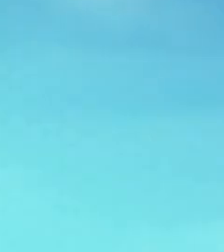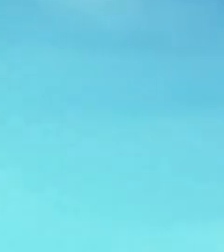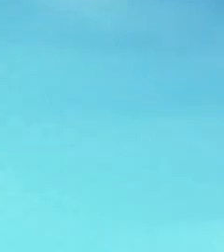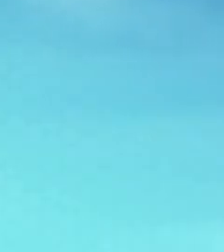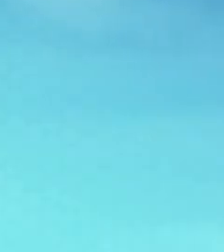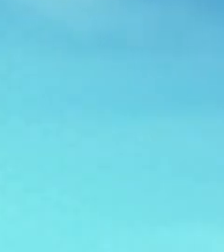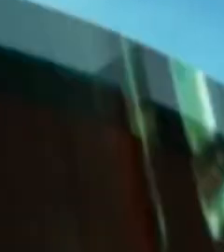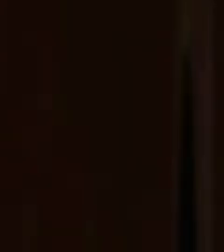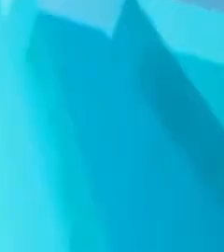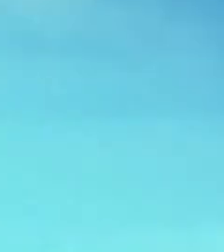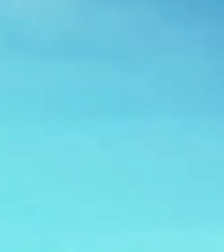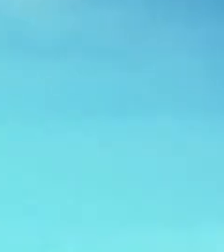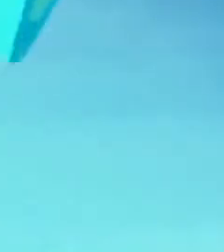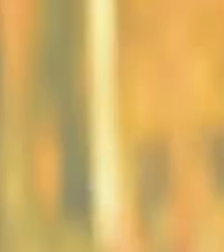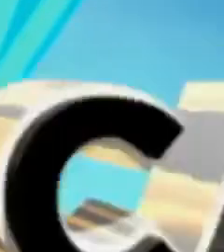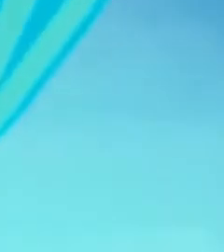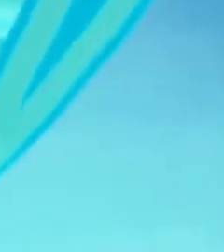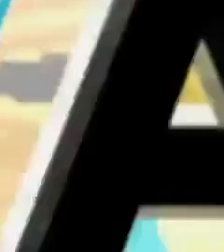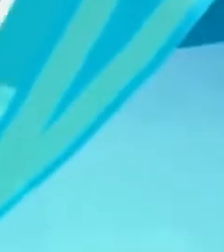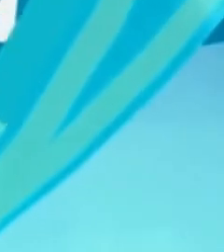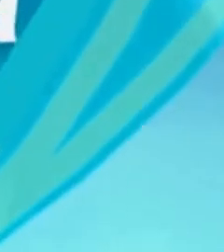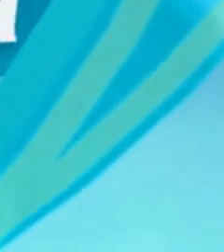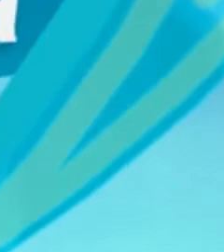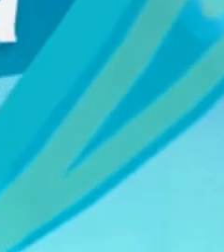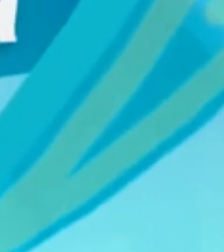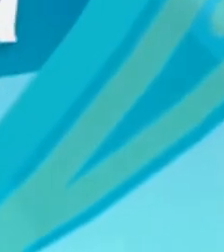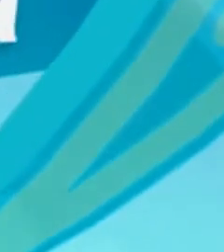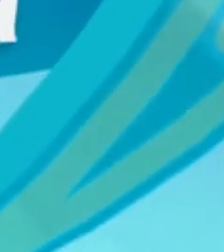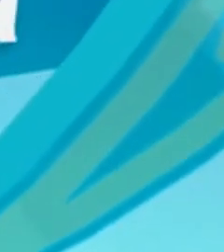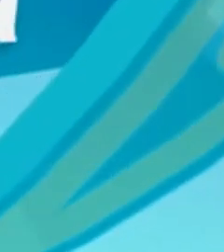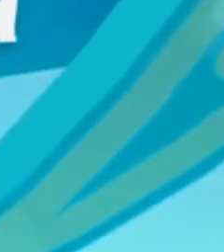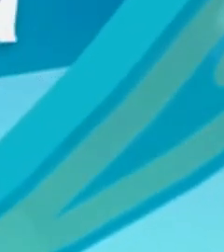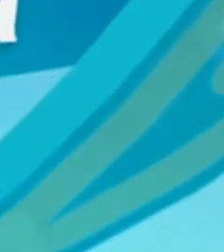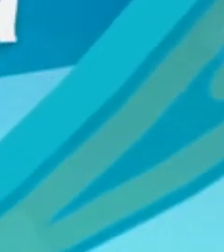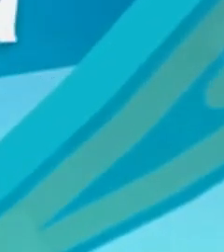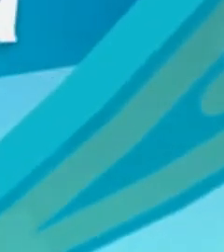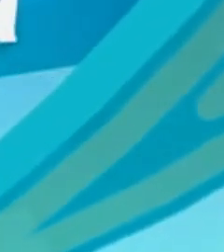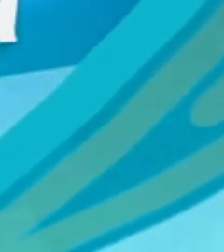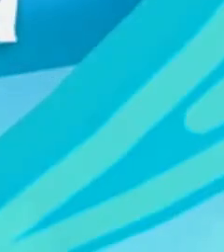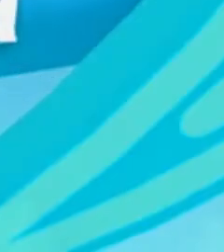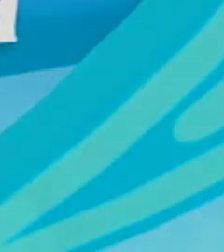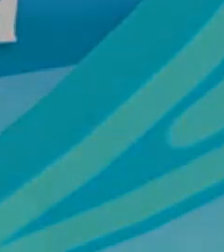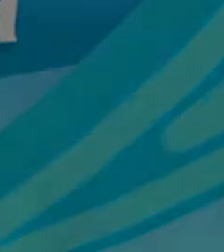AIA presentó Conversaciones con Ernesto Rivera.